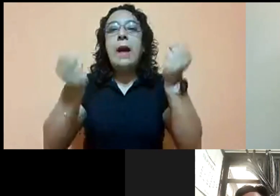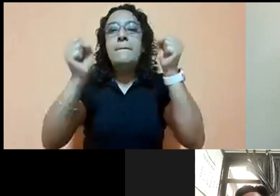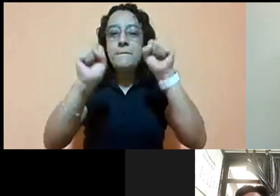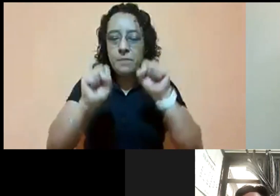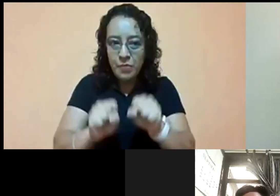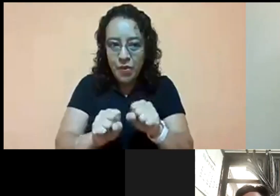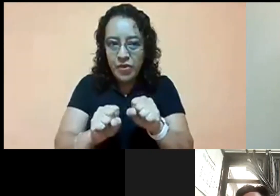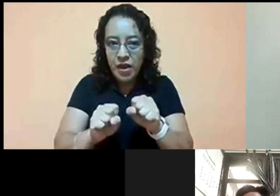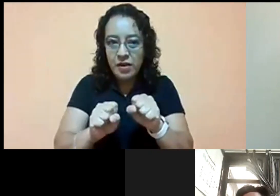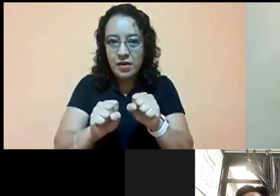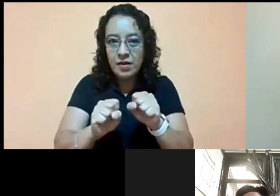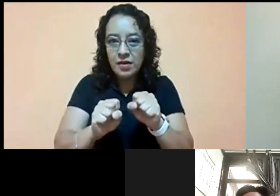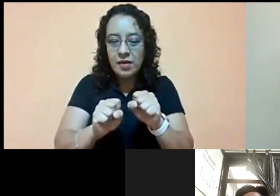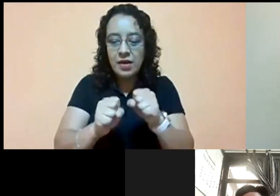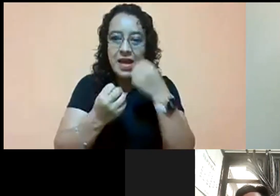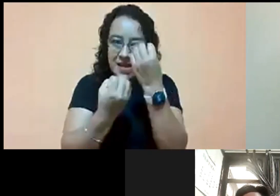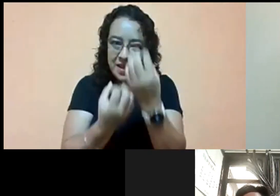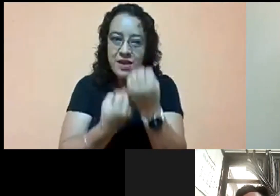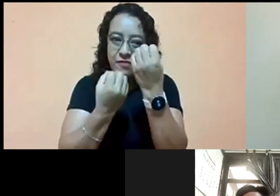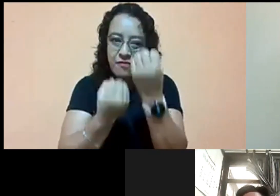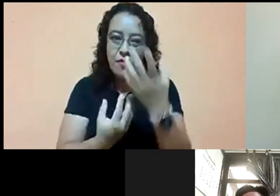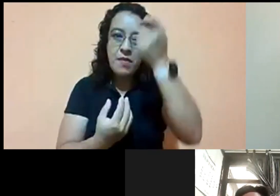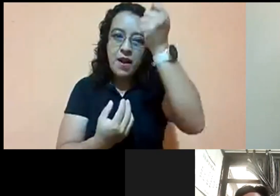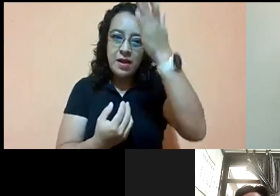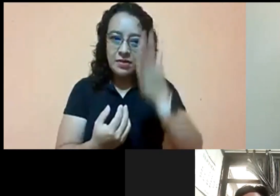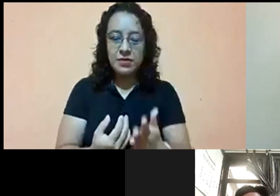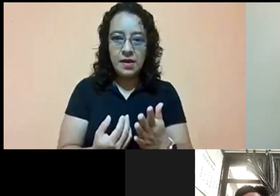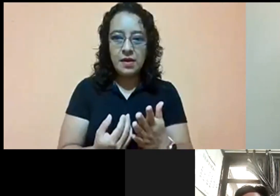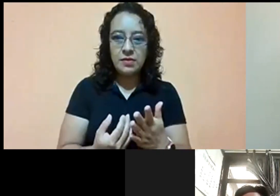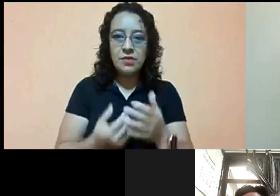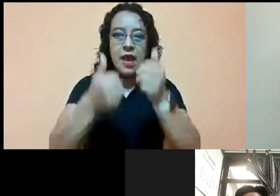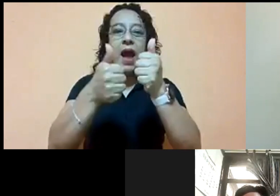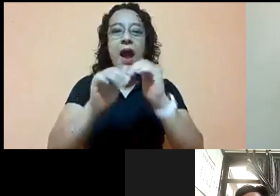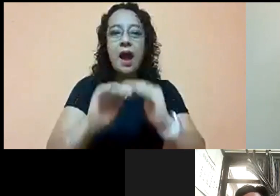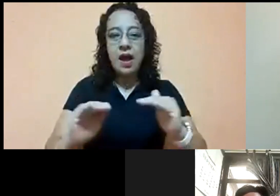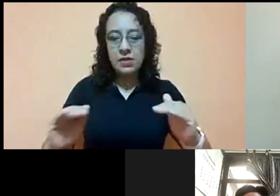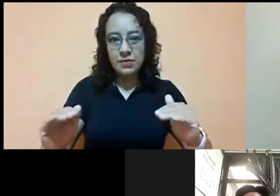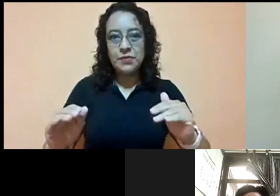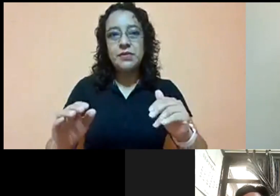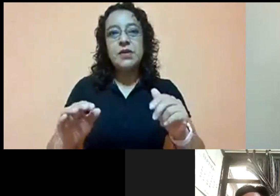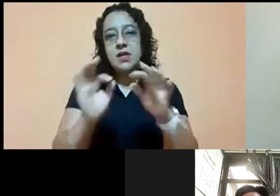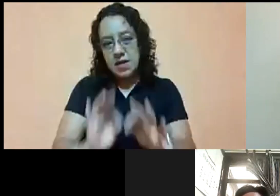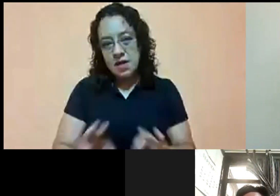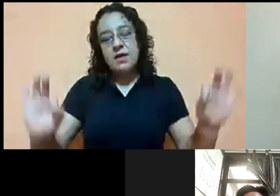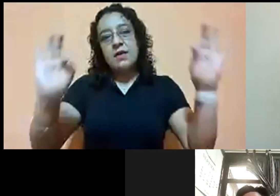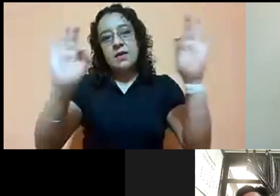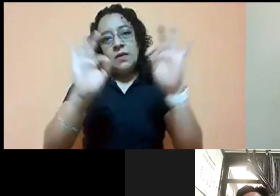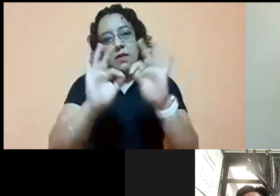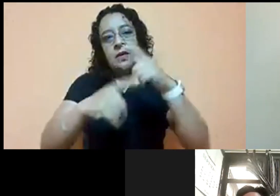los docentes y estudiantes la importancia de la lengua de señas. El día de